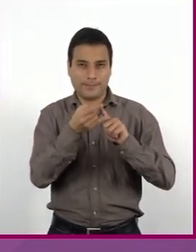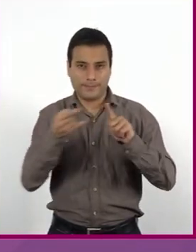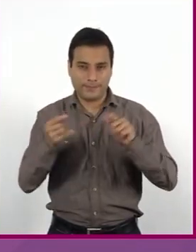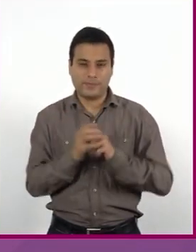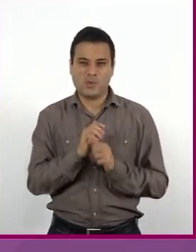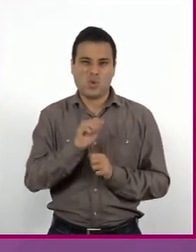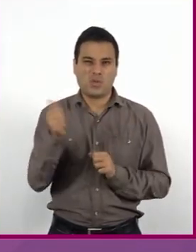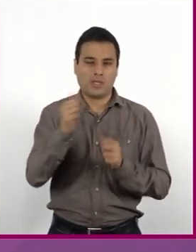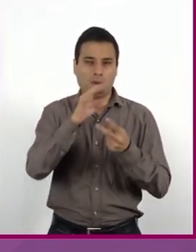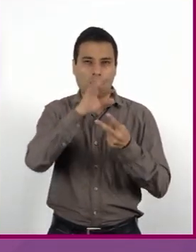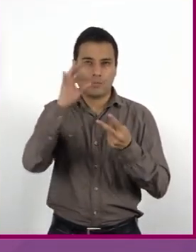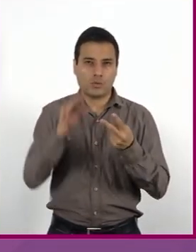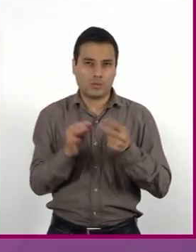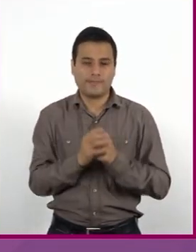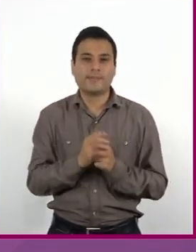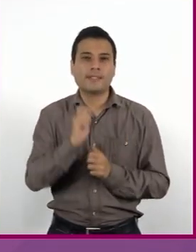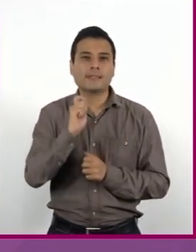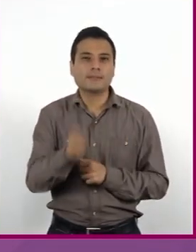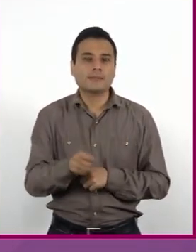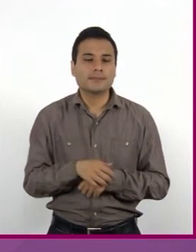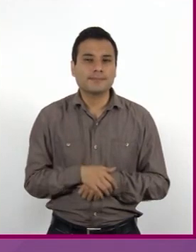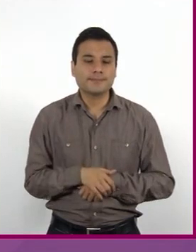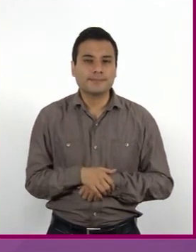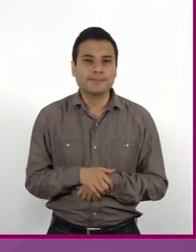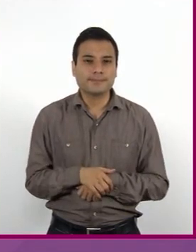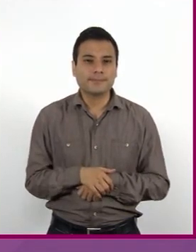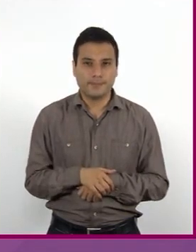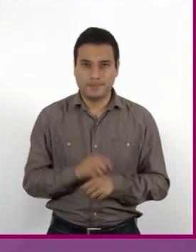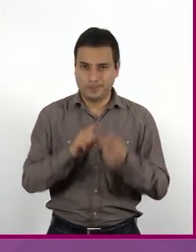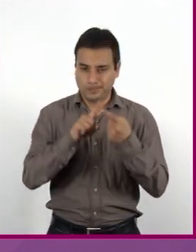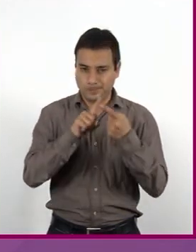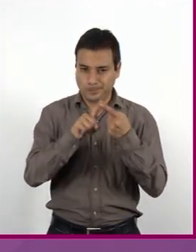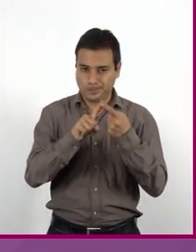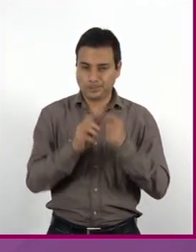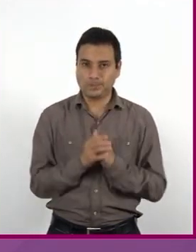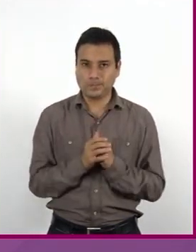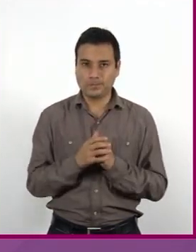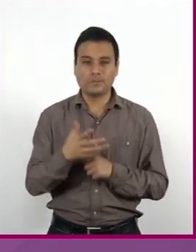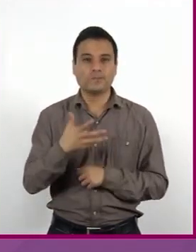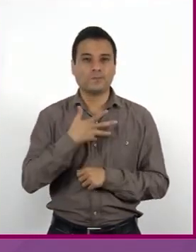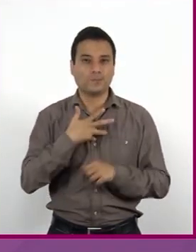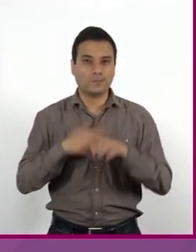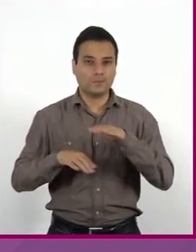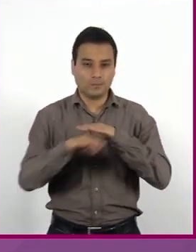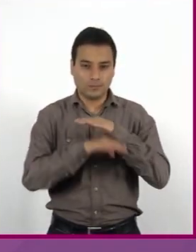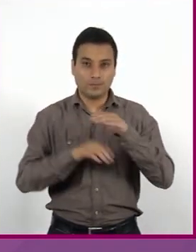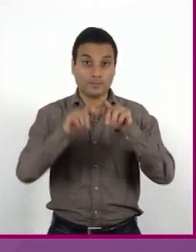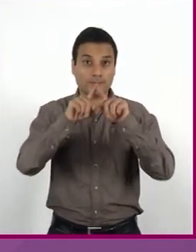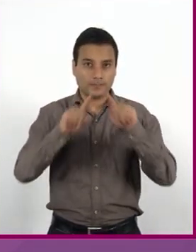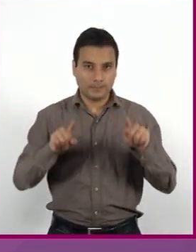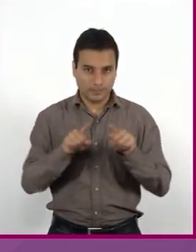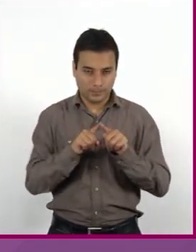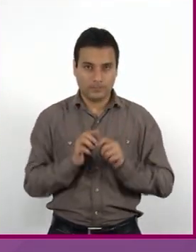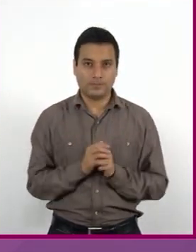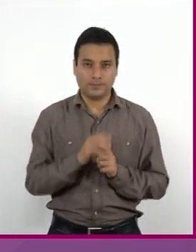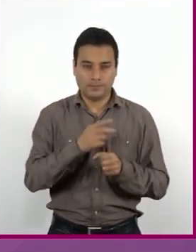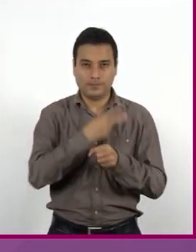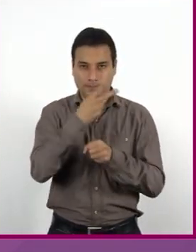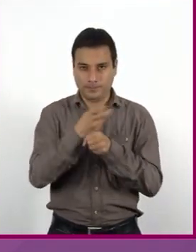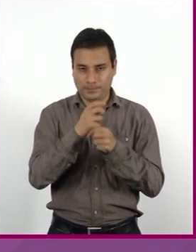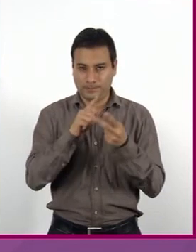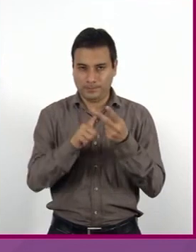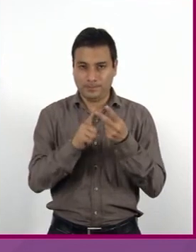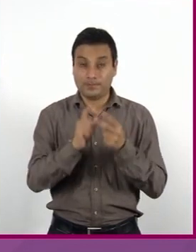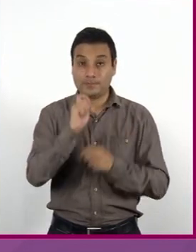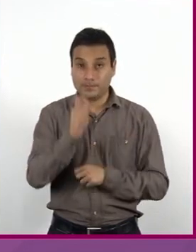siguientes opciones muestran dos desarrollos planos. El primero de ellos tiene las bases de forma triangular. La segunda